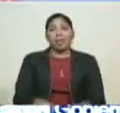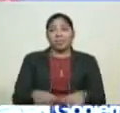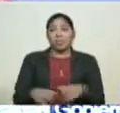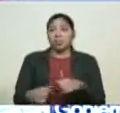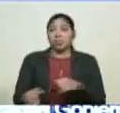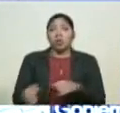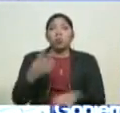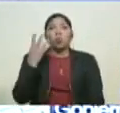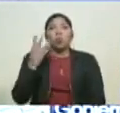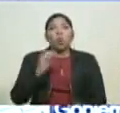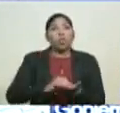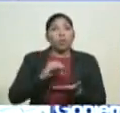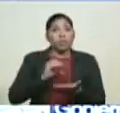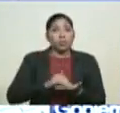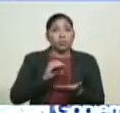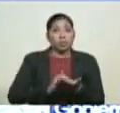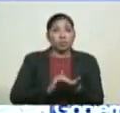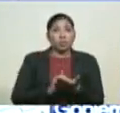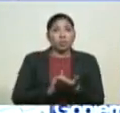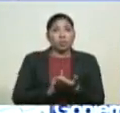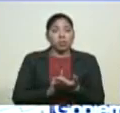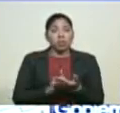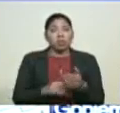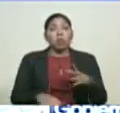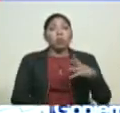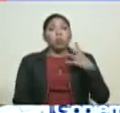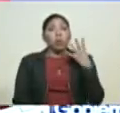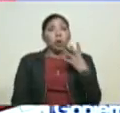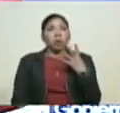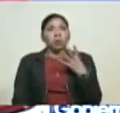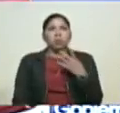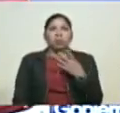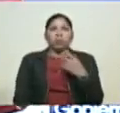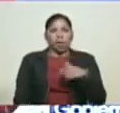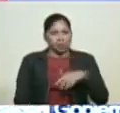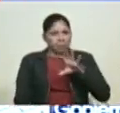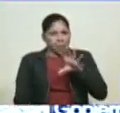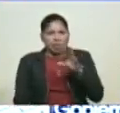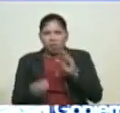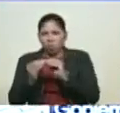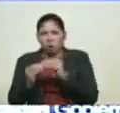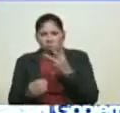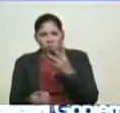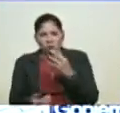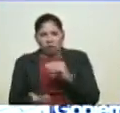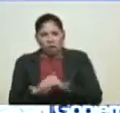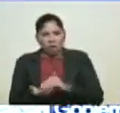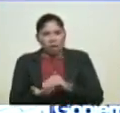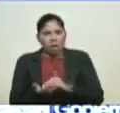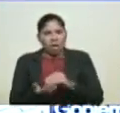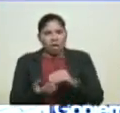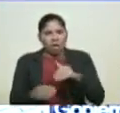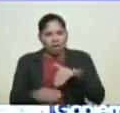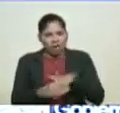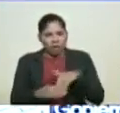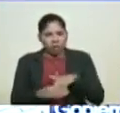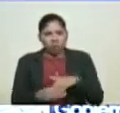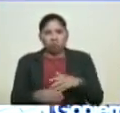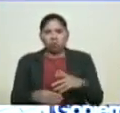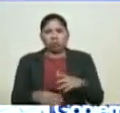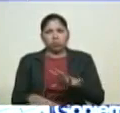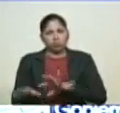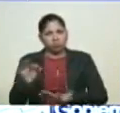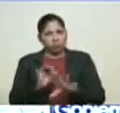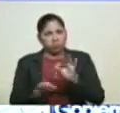aquí. Porque ha habido 4 elecciones. ¿Qué país hace 4 elecciones? Para elegir una asamblea constituyente, el poder máximo de la